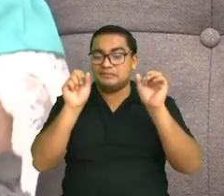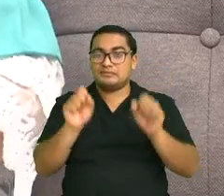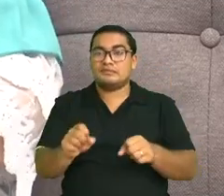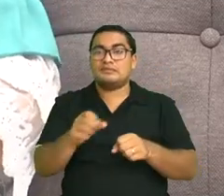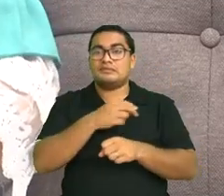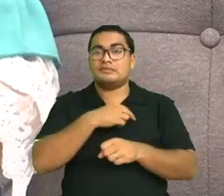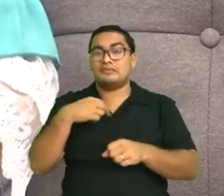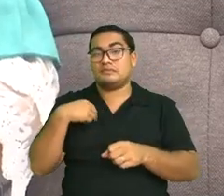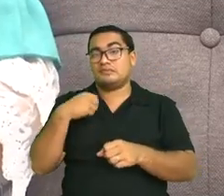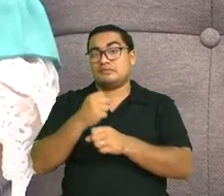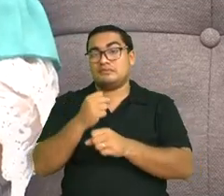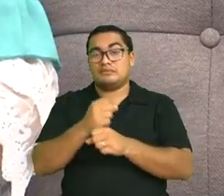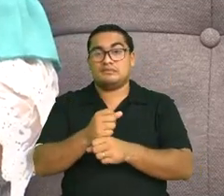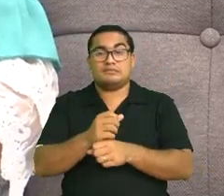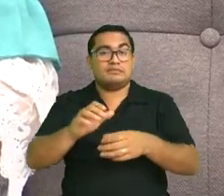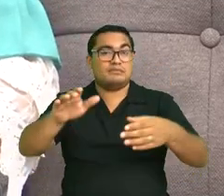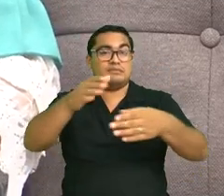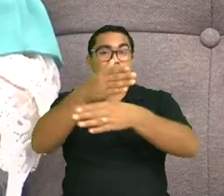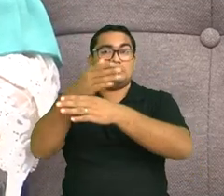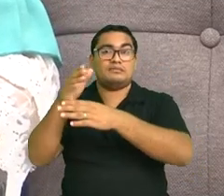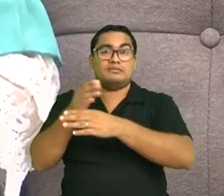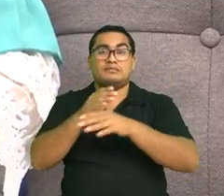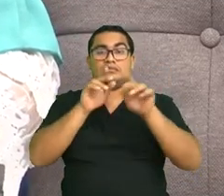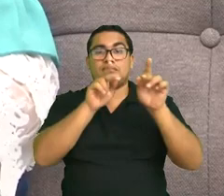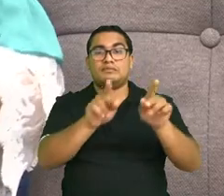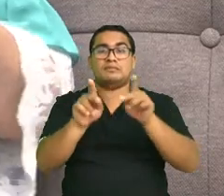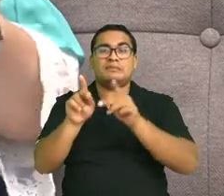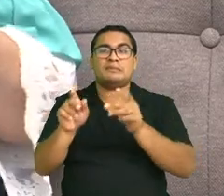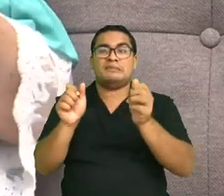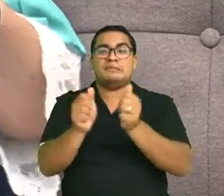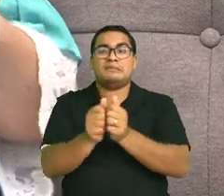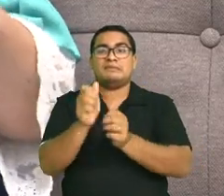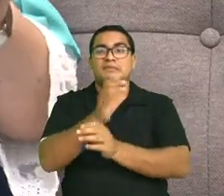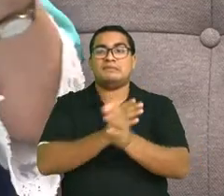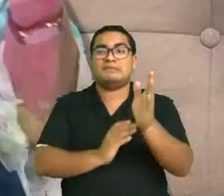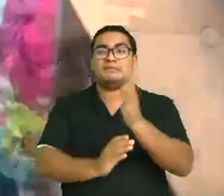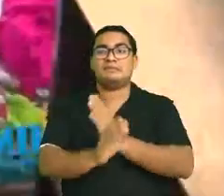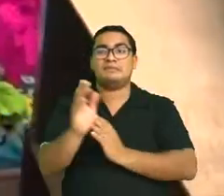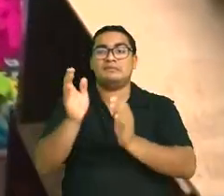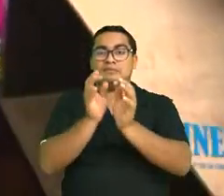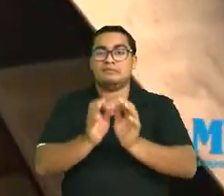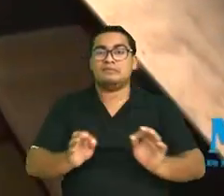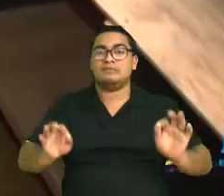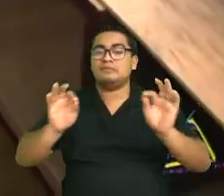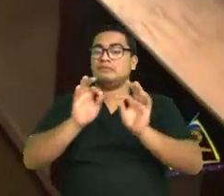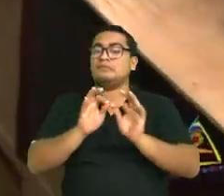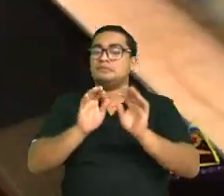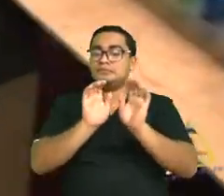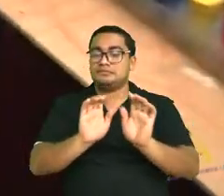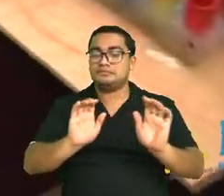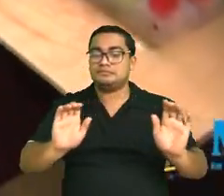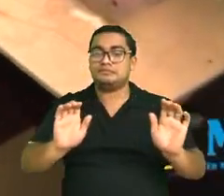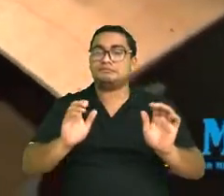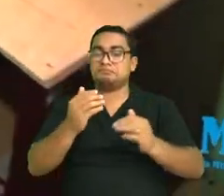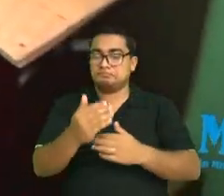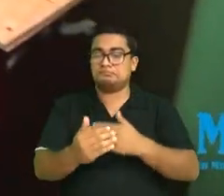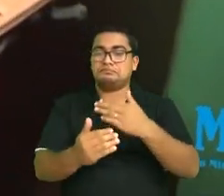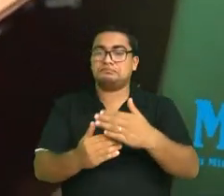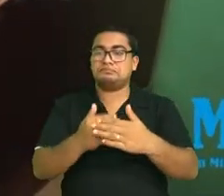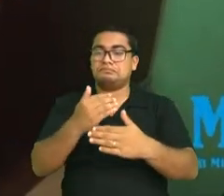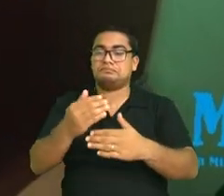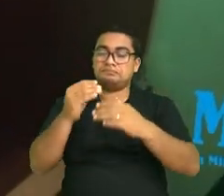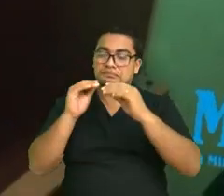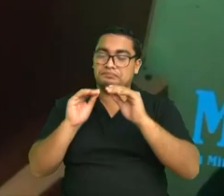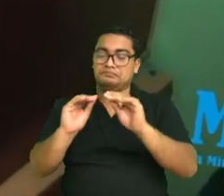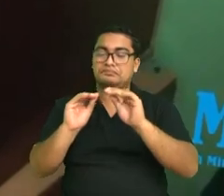todas esas potencialidades, ¿verdad?, en las personas con discapacidad y principalmente, pues, en los niños que están en su proceso de formación.